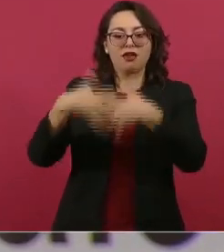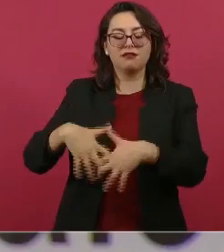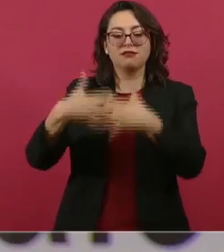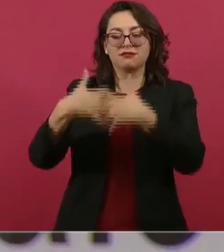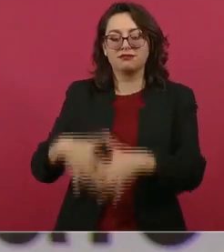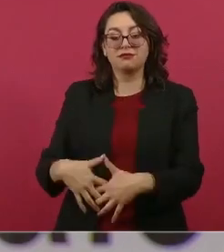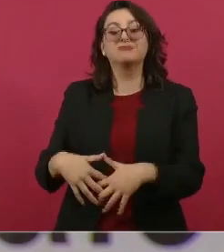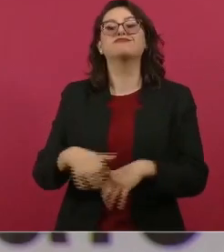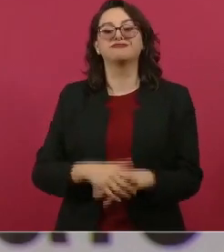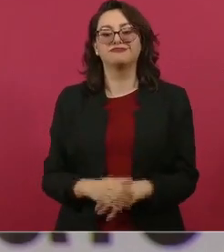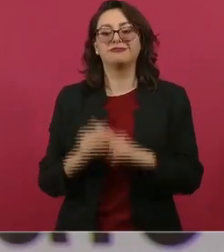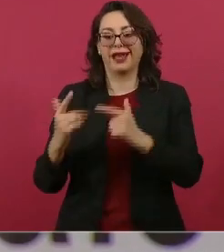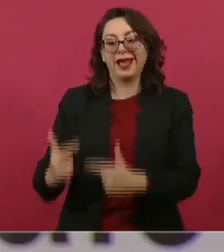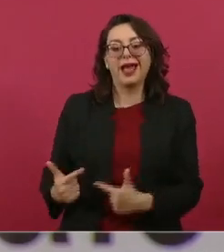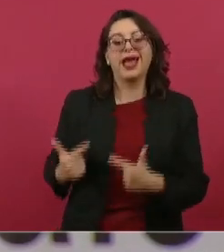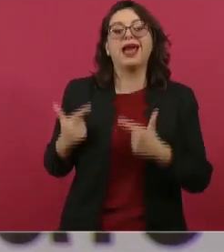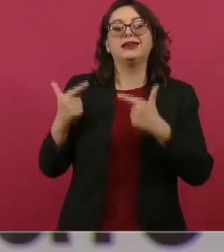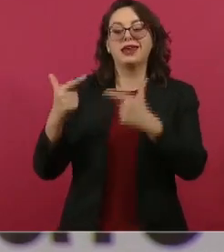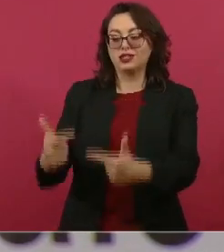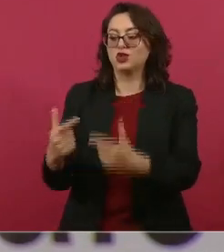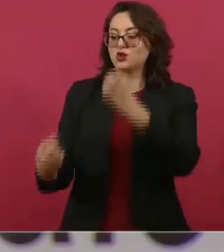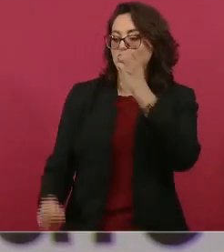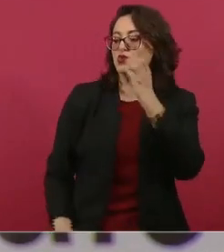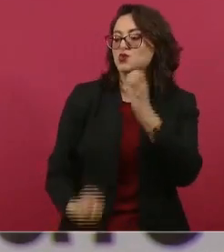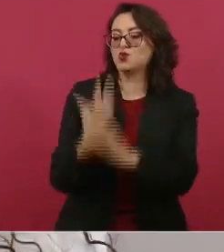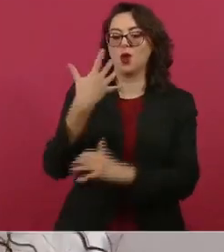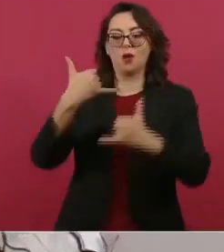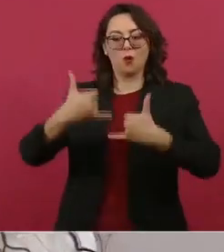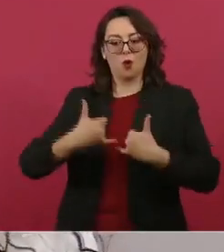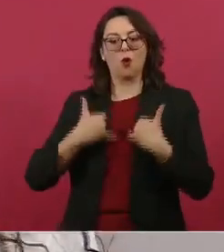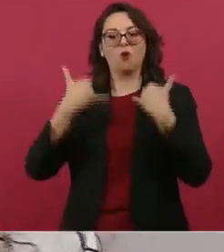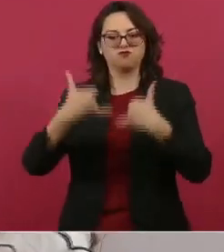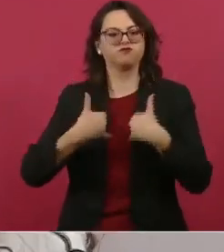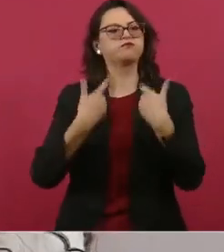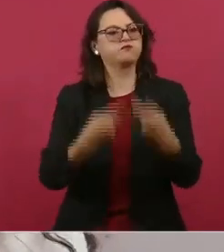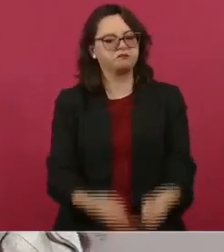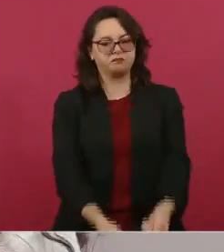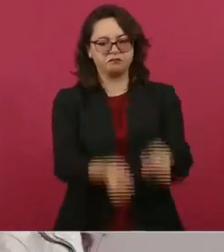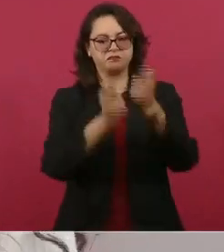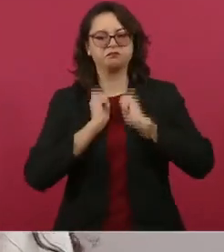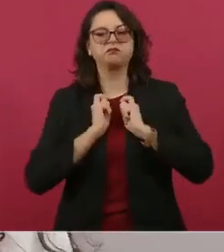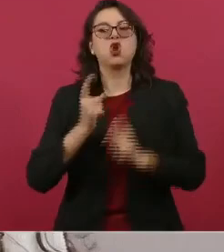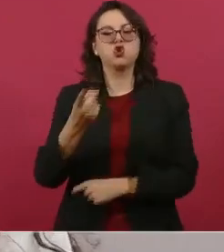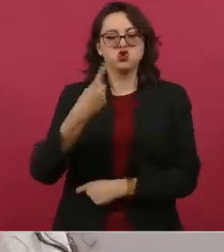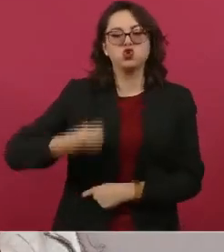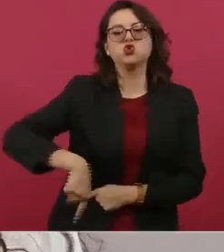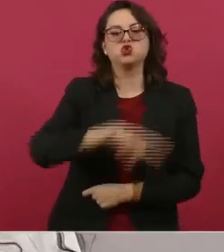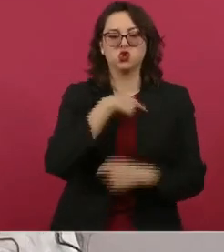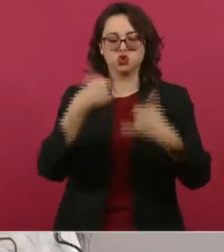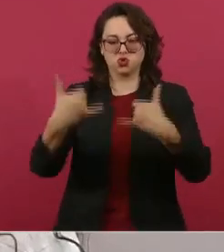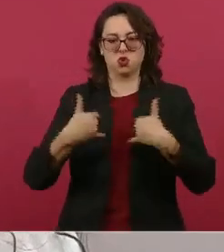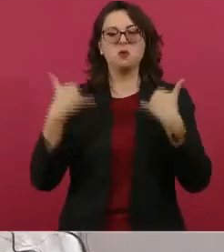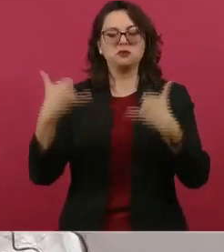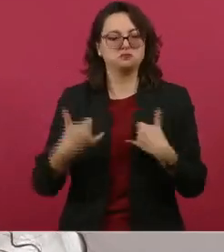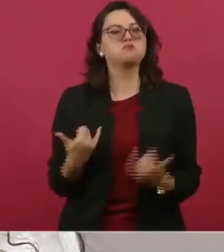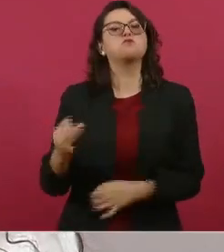el relevo generacional, el relevo que asume su papel protagónico en esta historia.